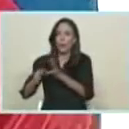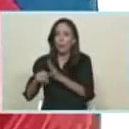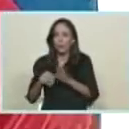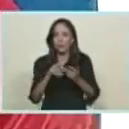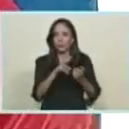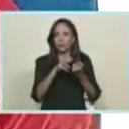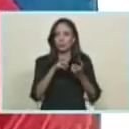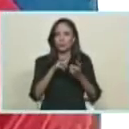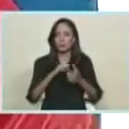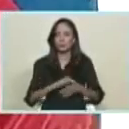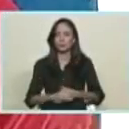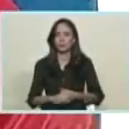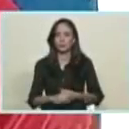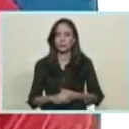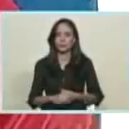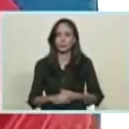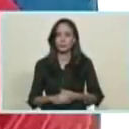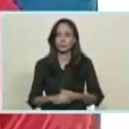oligarcas.